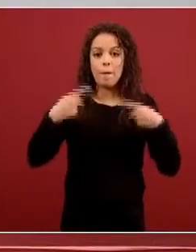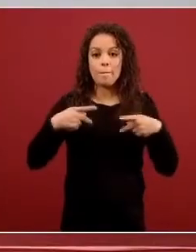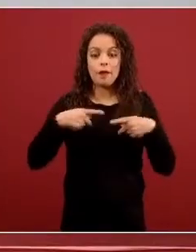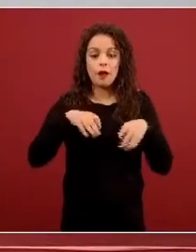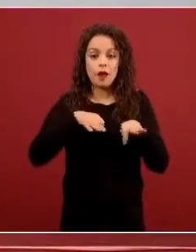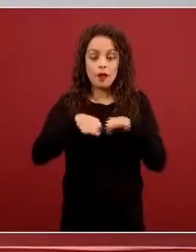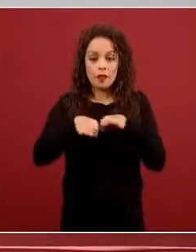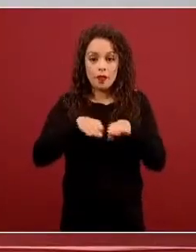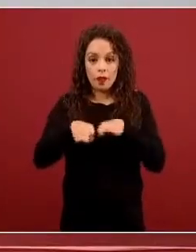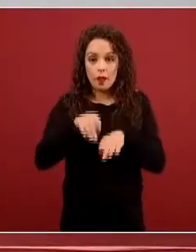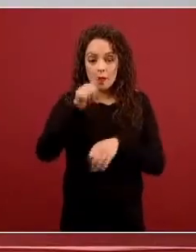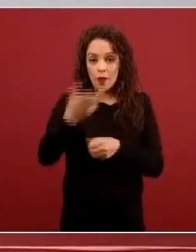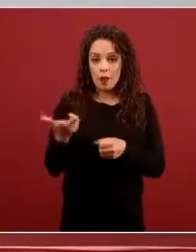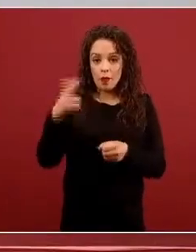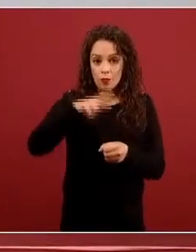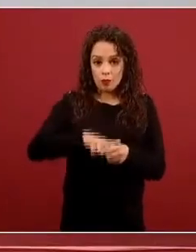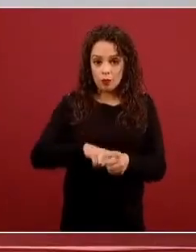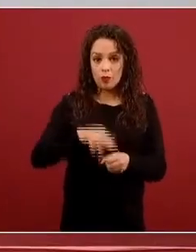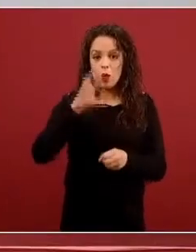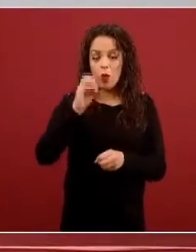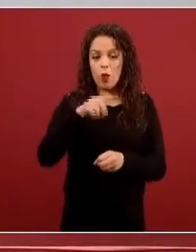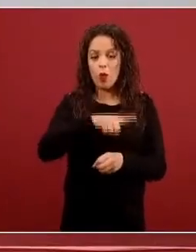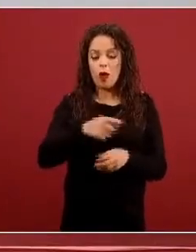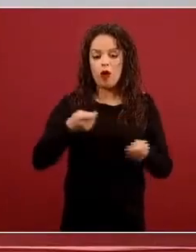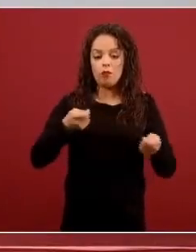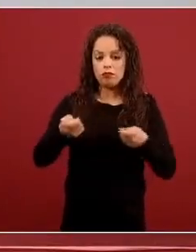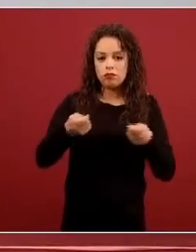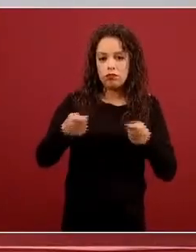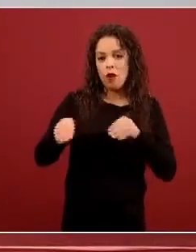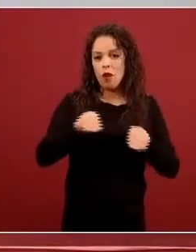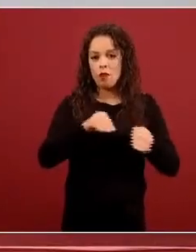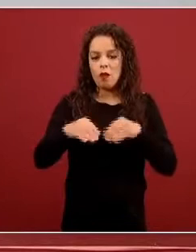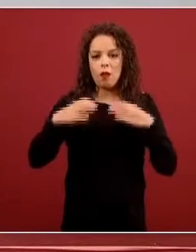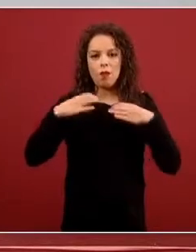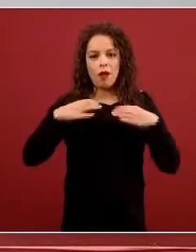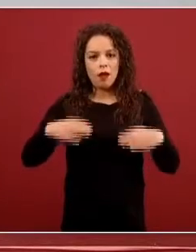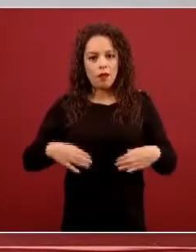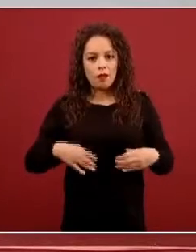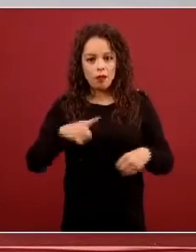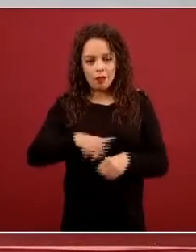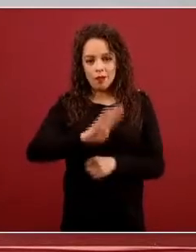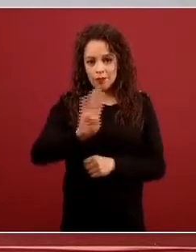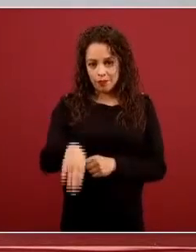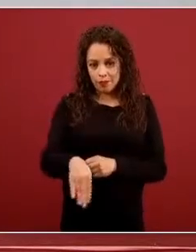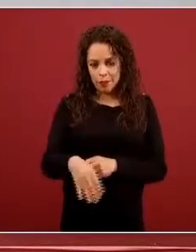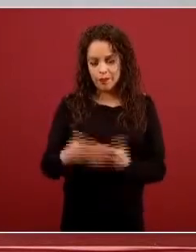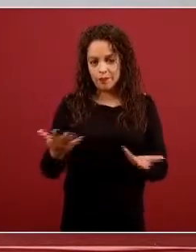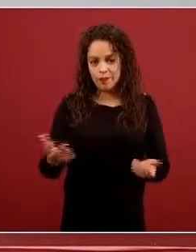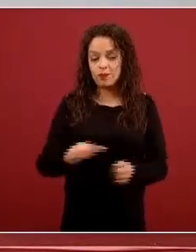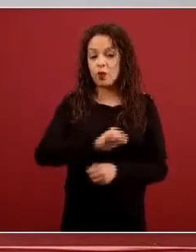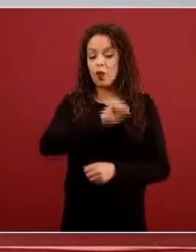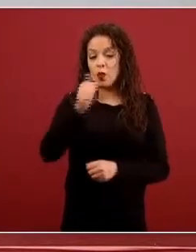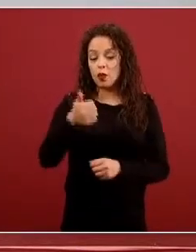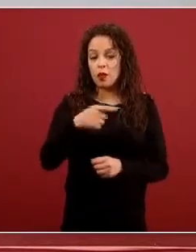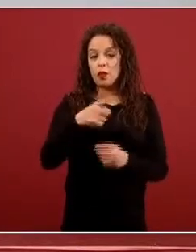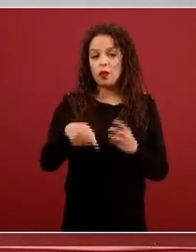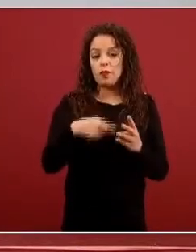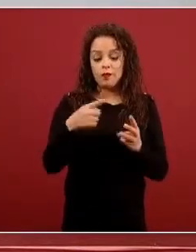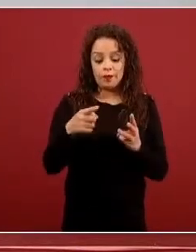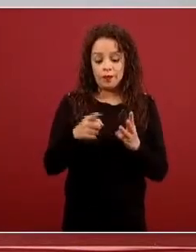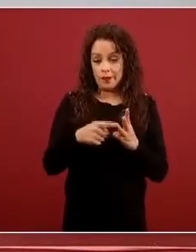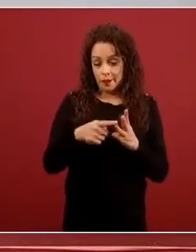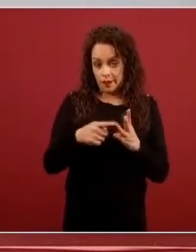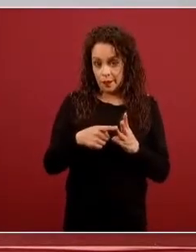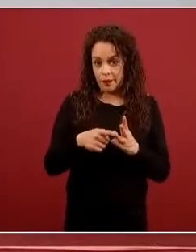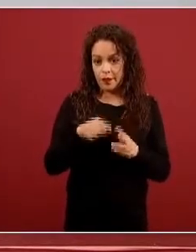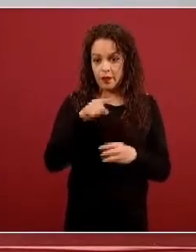el manejo de los cuerpos durante su manipulación. El tercero son aerosoles. Habíamos comentado que estos